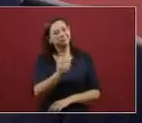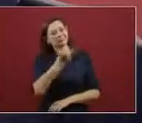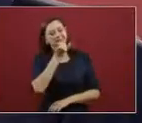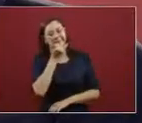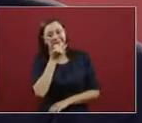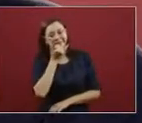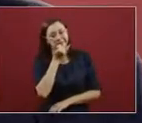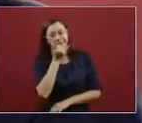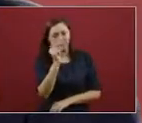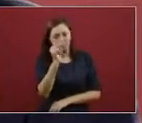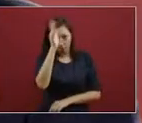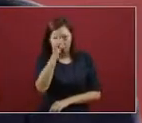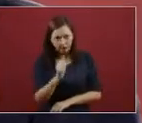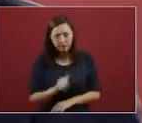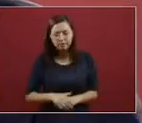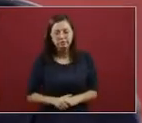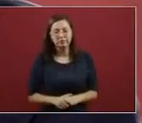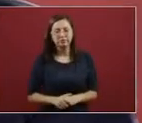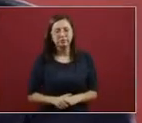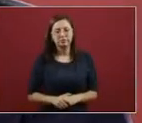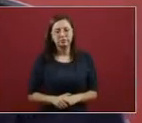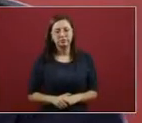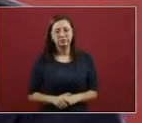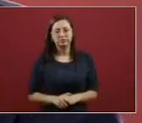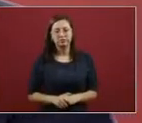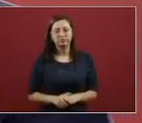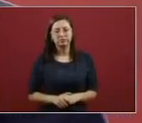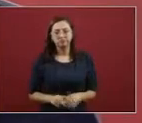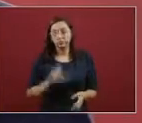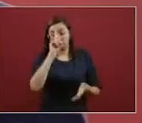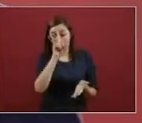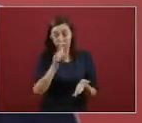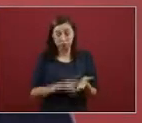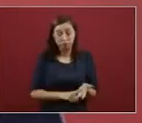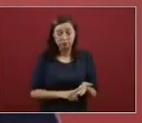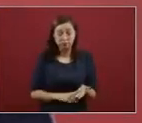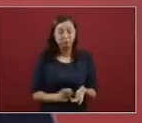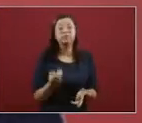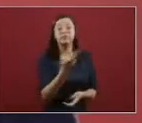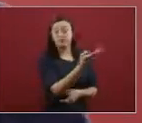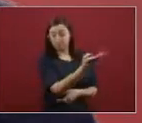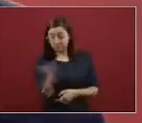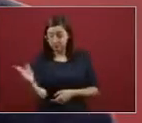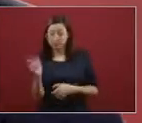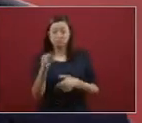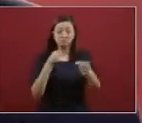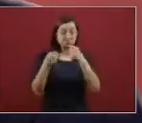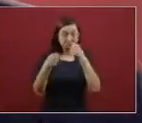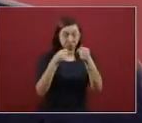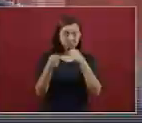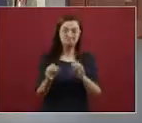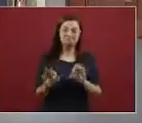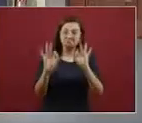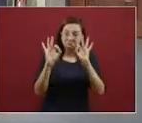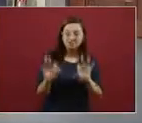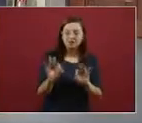discrepo creo que ustedes no sólo son buenos periodistas son prudentes